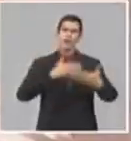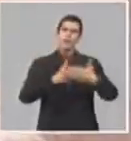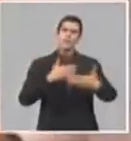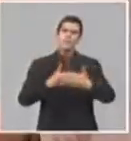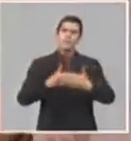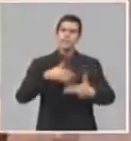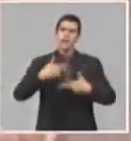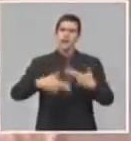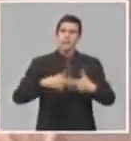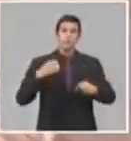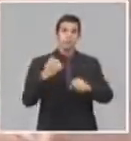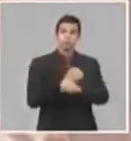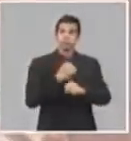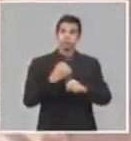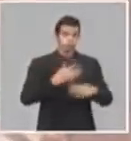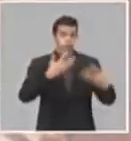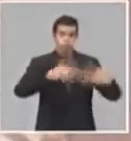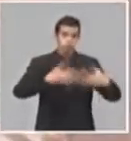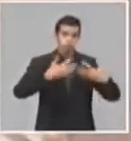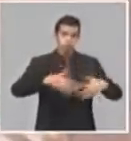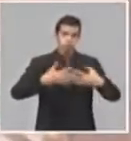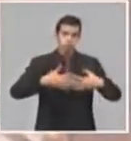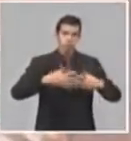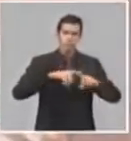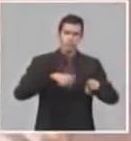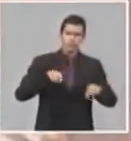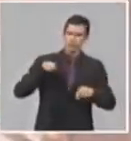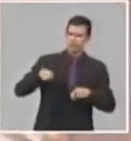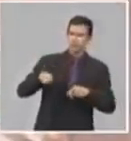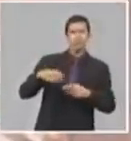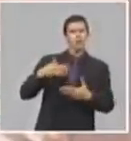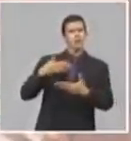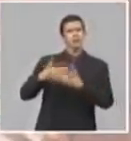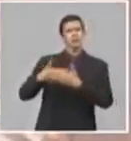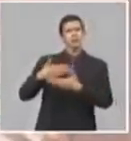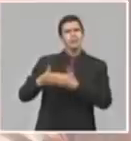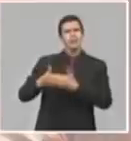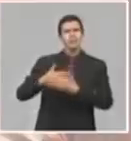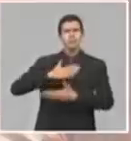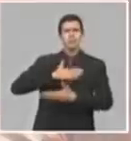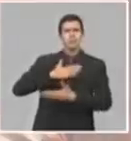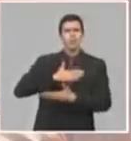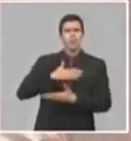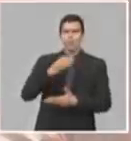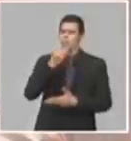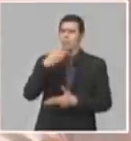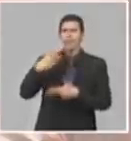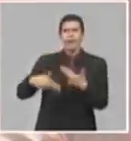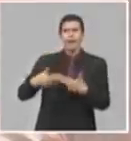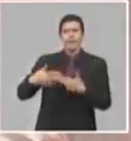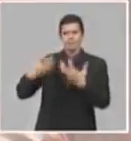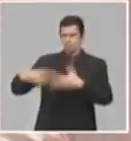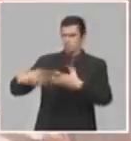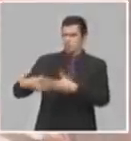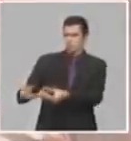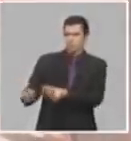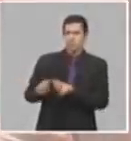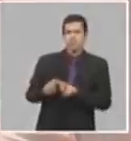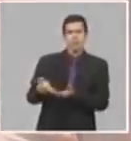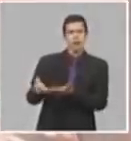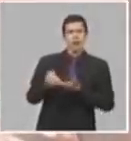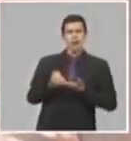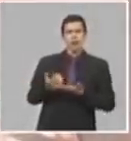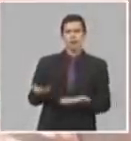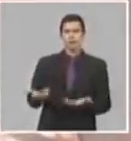puedan brindarle ese servicio y facilitar esas exportaciones. Nosotros no vamos